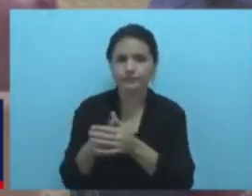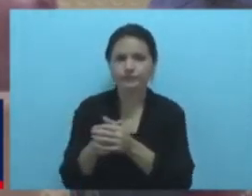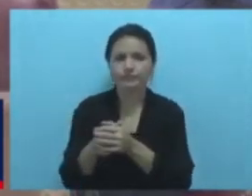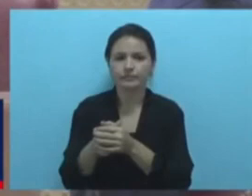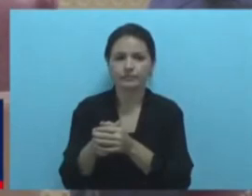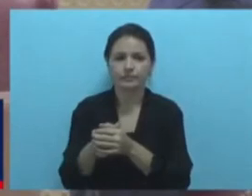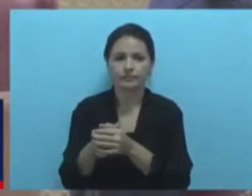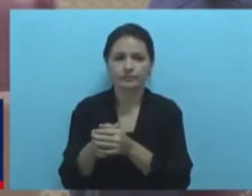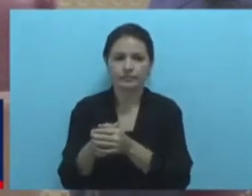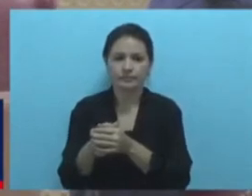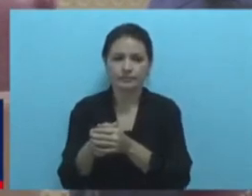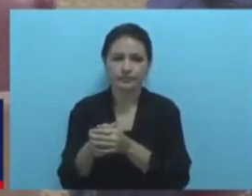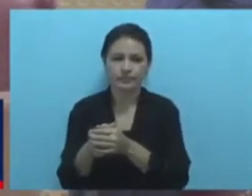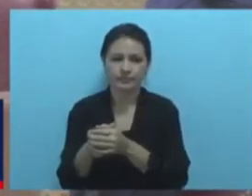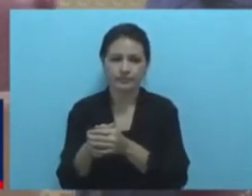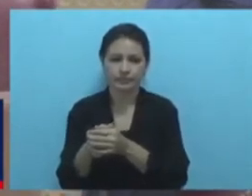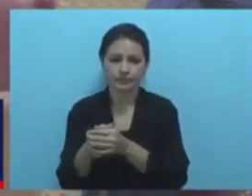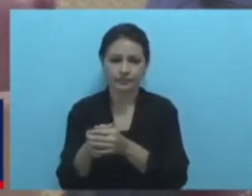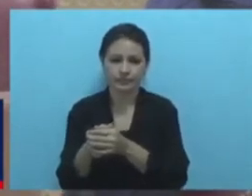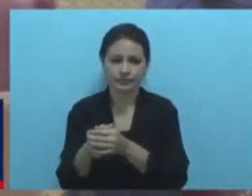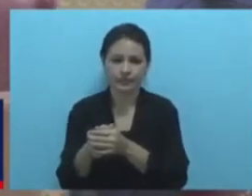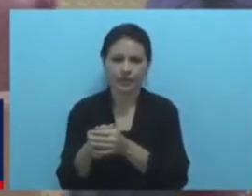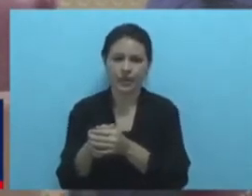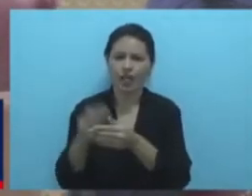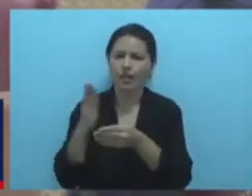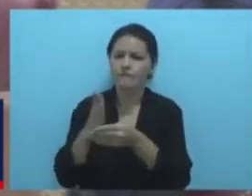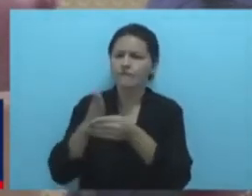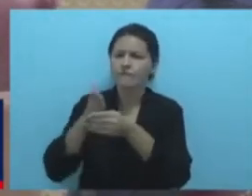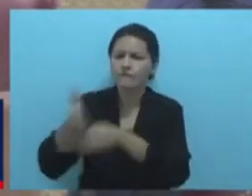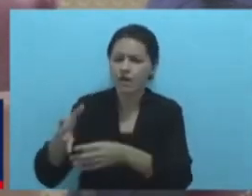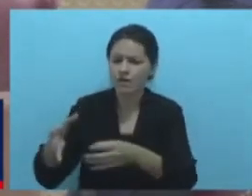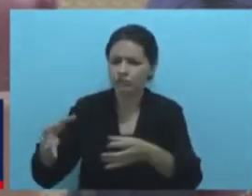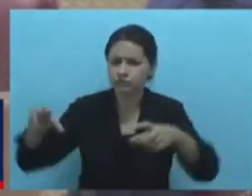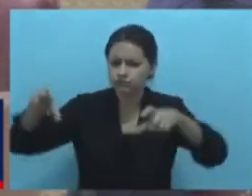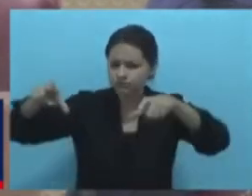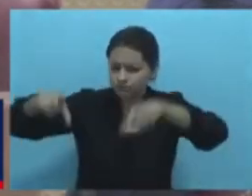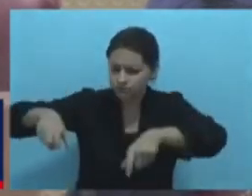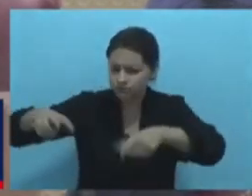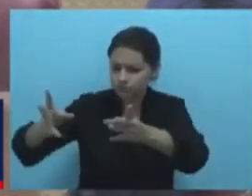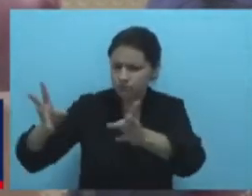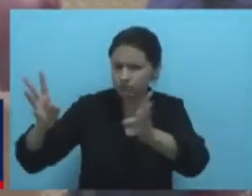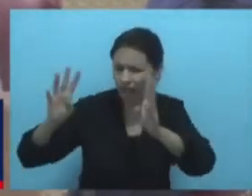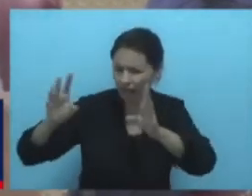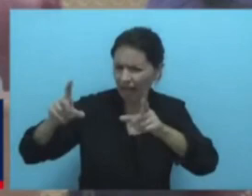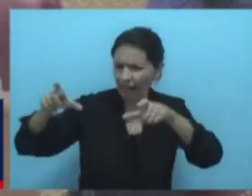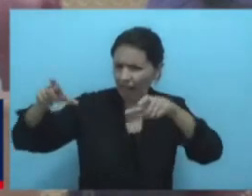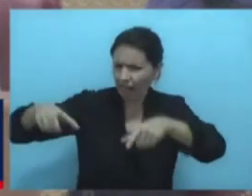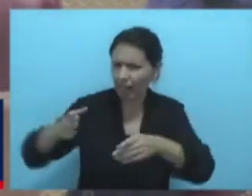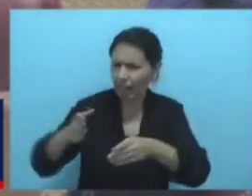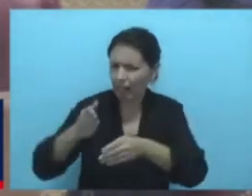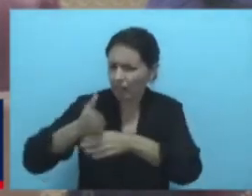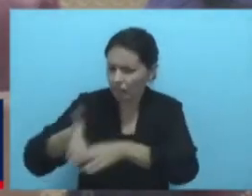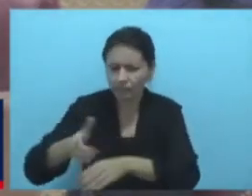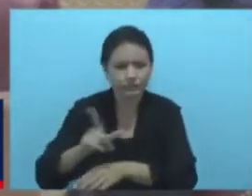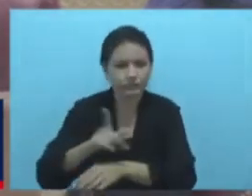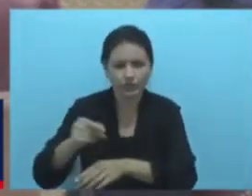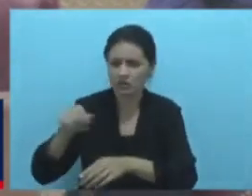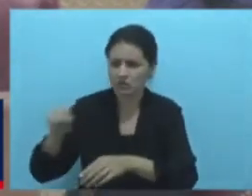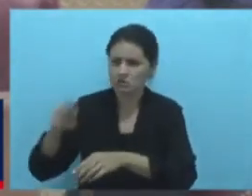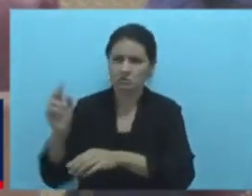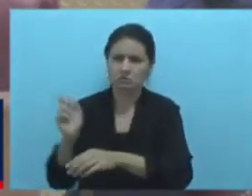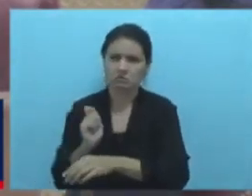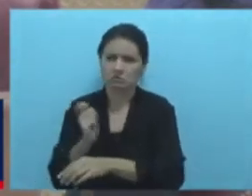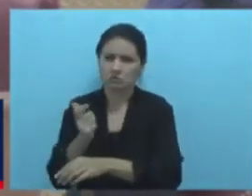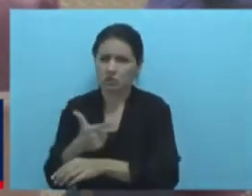no fue que tomaron por asalto la cancha la cancha le pertenece a ellos como muchos barrios